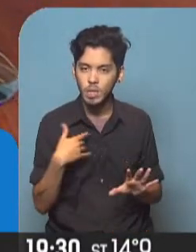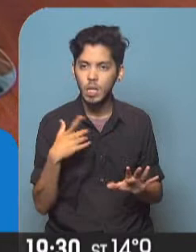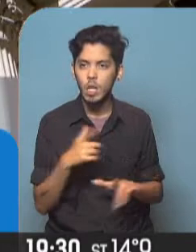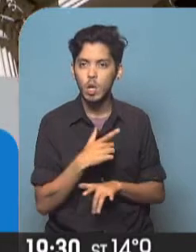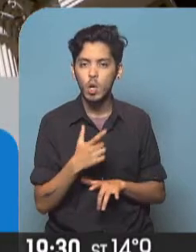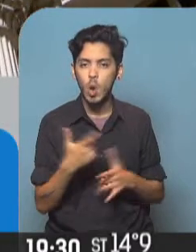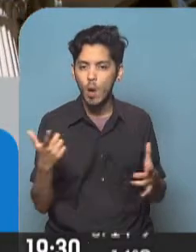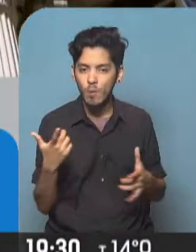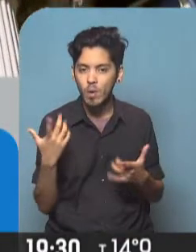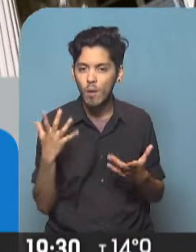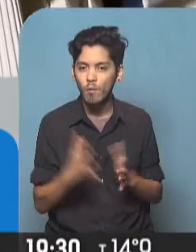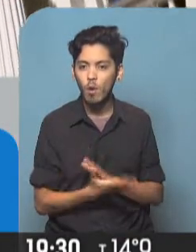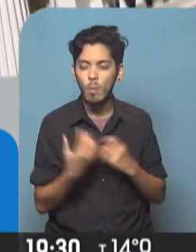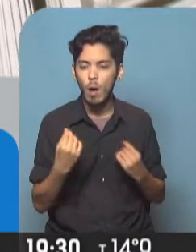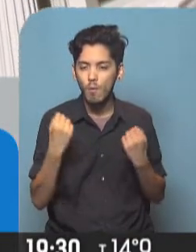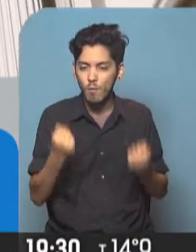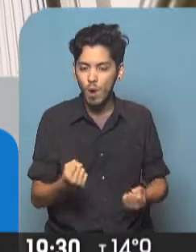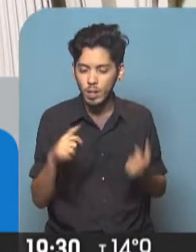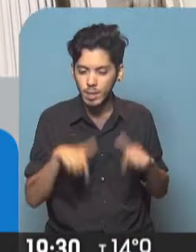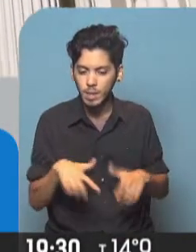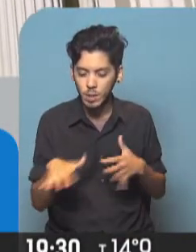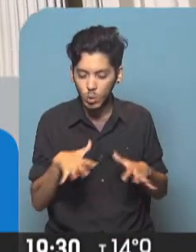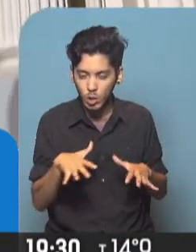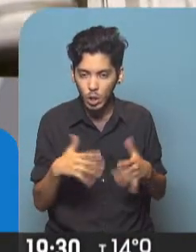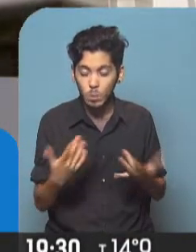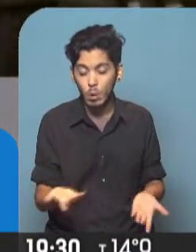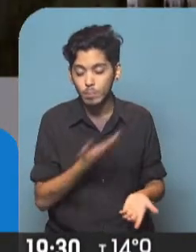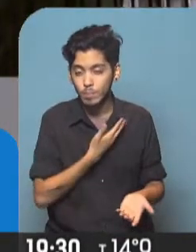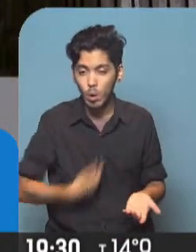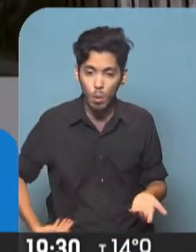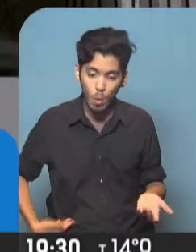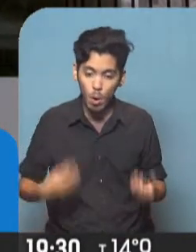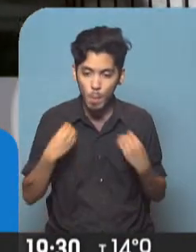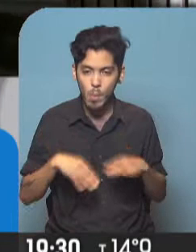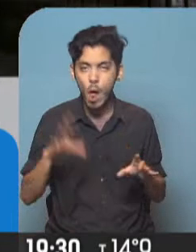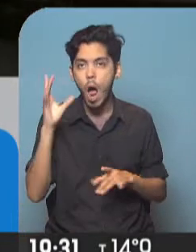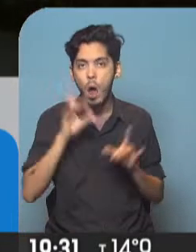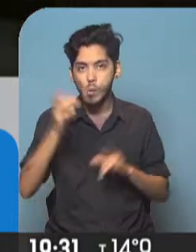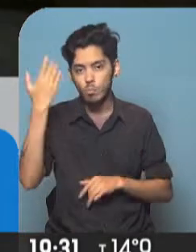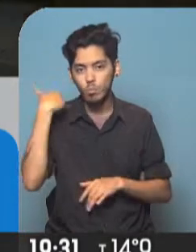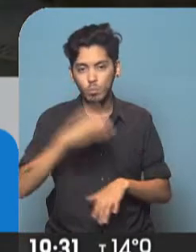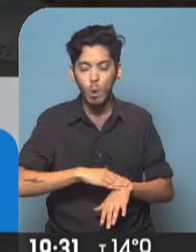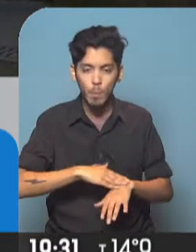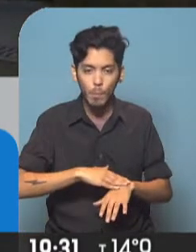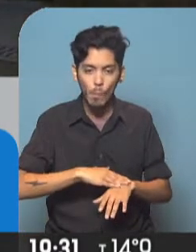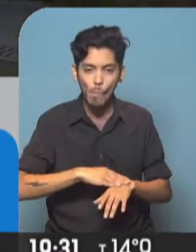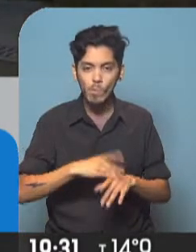dadas tan fuertes estas condiciones. Bueno, el gobierno dijo en algún momento, bueno, esto es